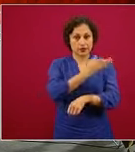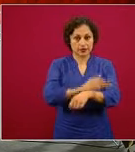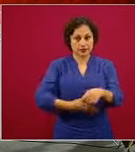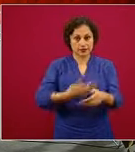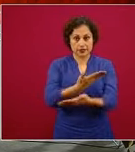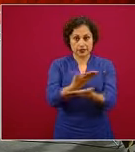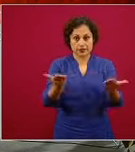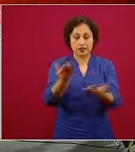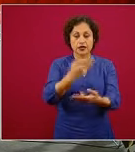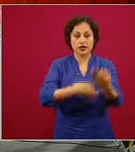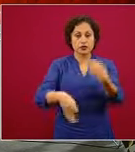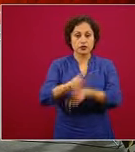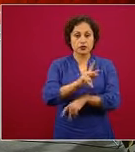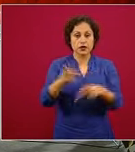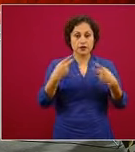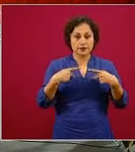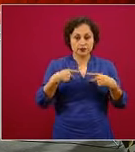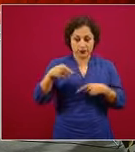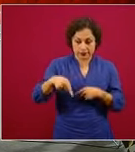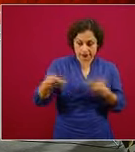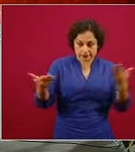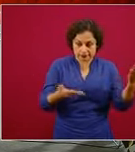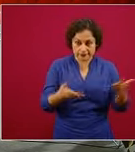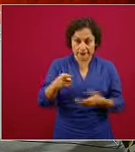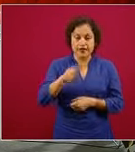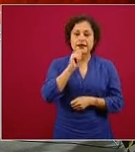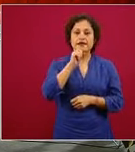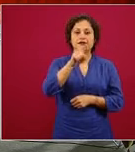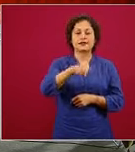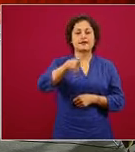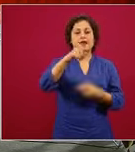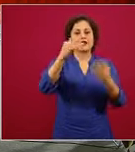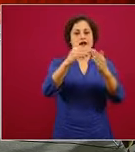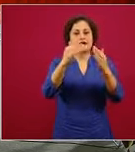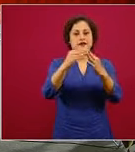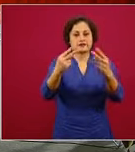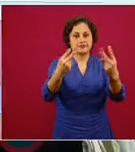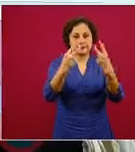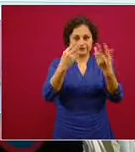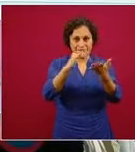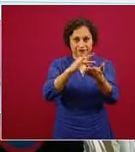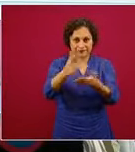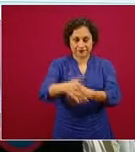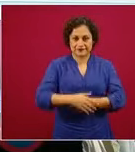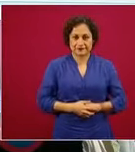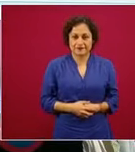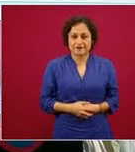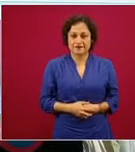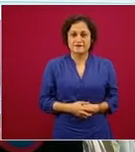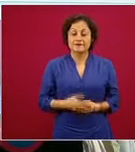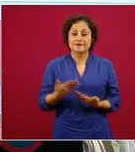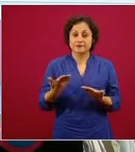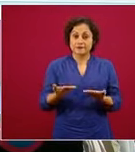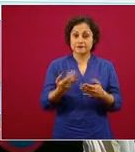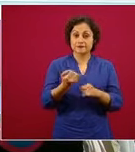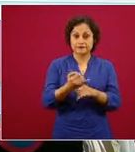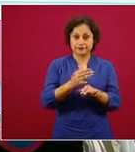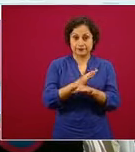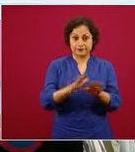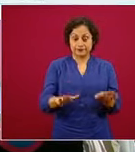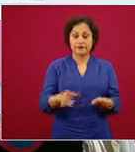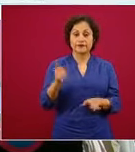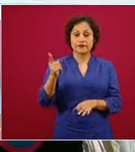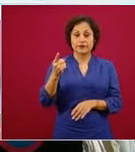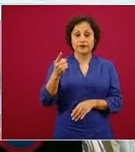aquí presentes y todas las personas también que nos ven desde sus casas. Actualicemos el escenario nacional, que es la siguiente